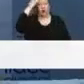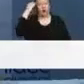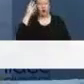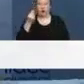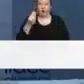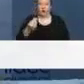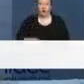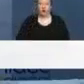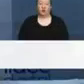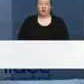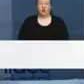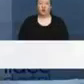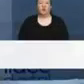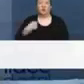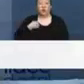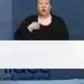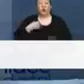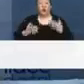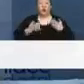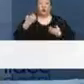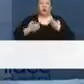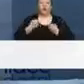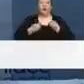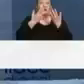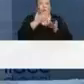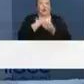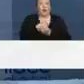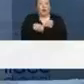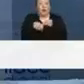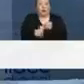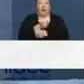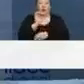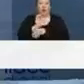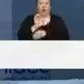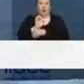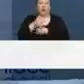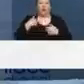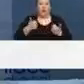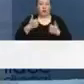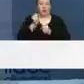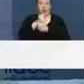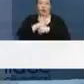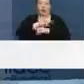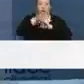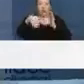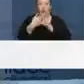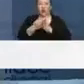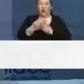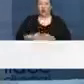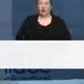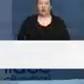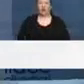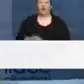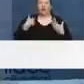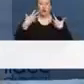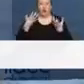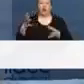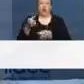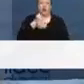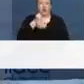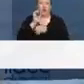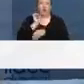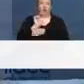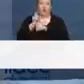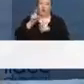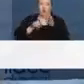la satisfacción de haber servido con alma vida y corazón a mi patria haber hecho bien en la historia sabrá poner las cosas de su gas pero hay que recuperar la patria si no